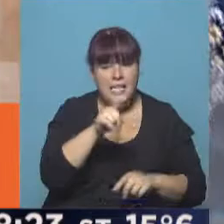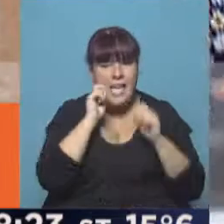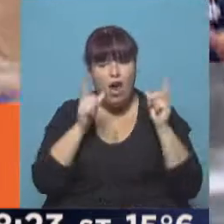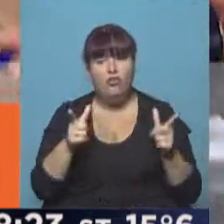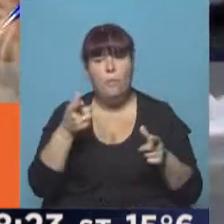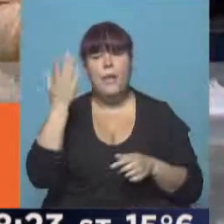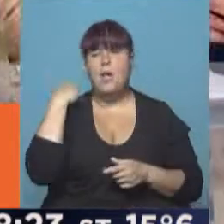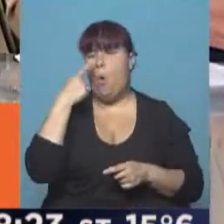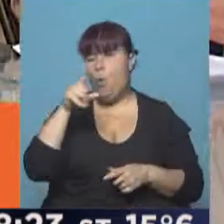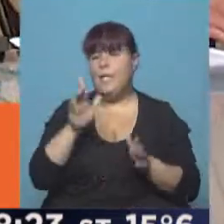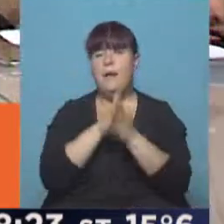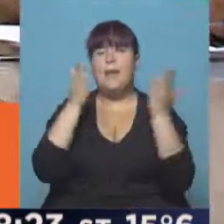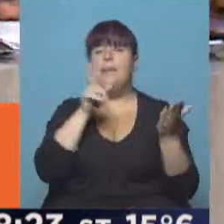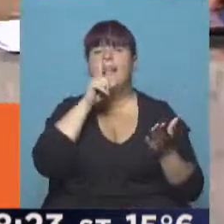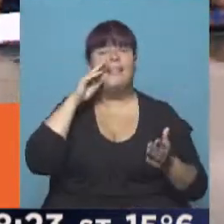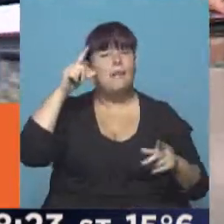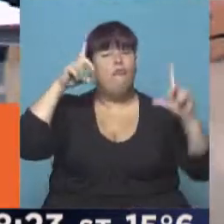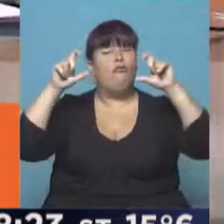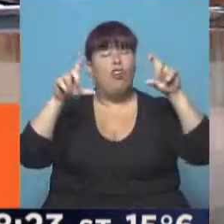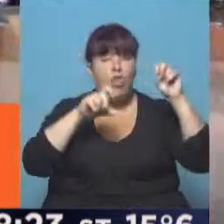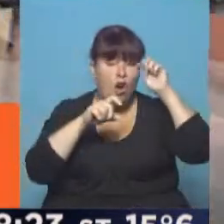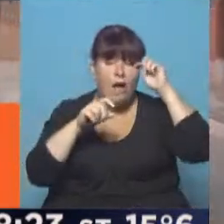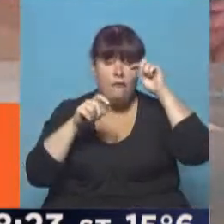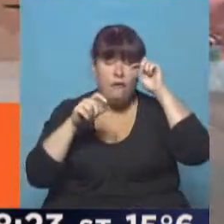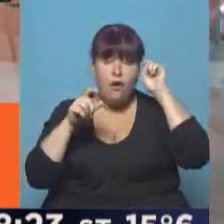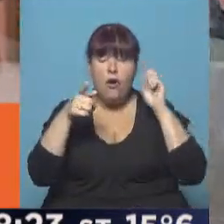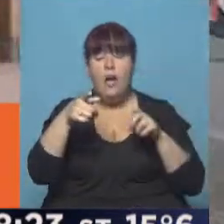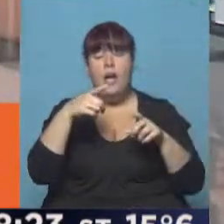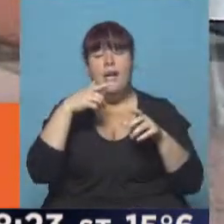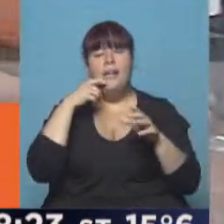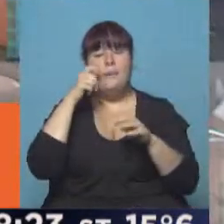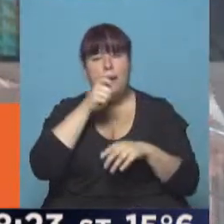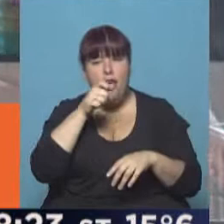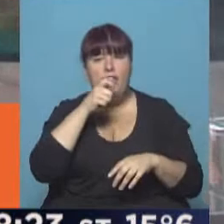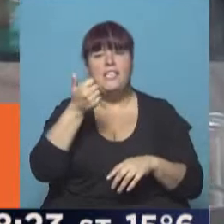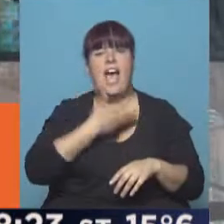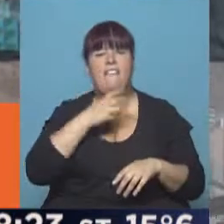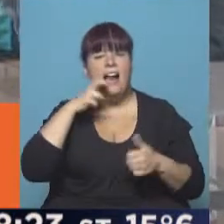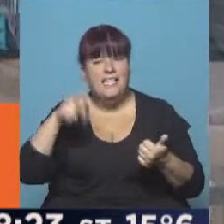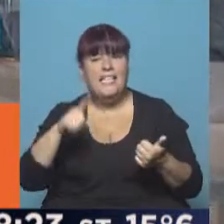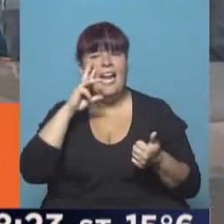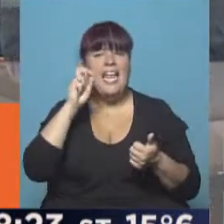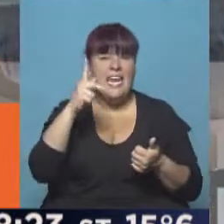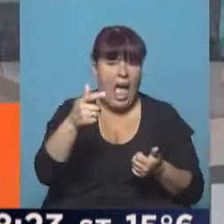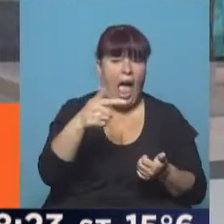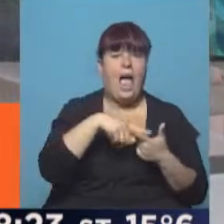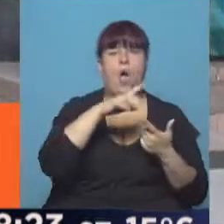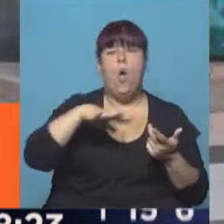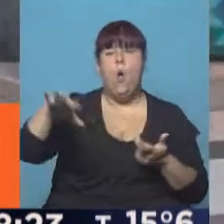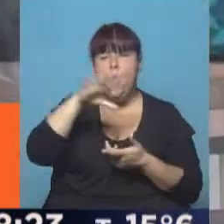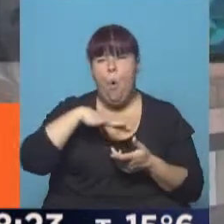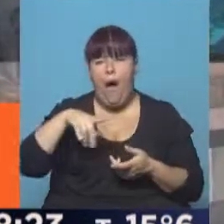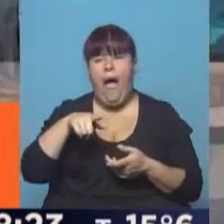que en el último número de la revista Time, un fotógrafo que ha hecho coberturas en Afganistán, en Irak, en lugares